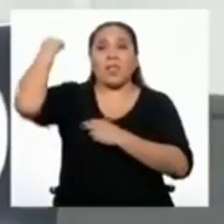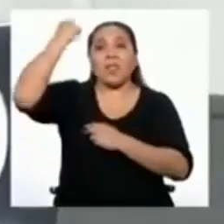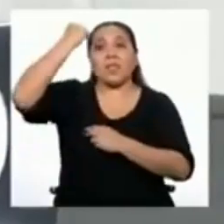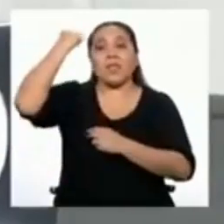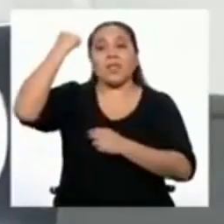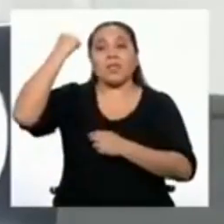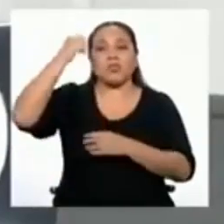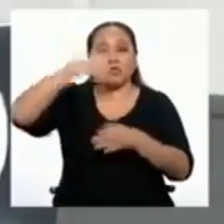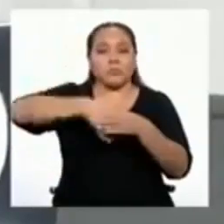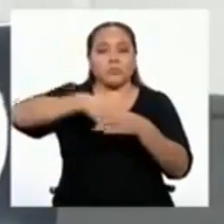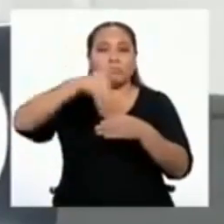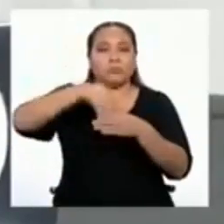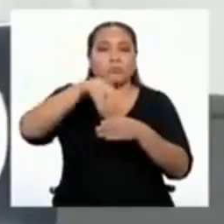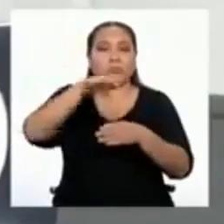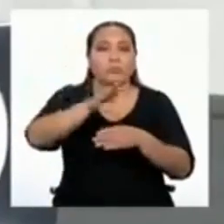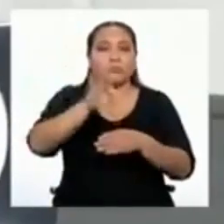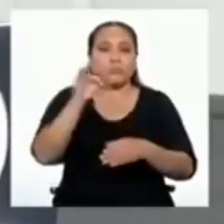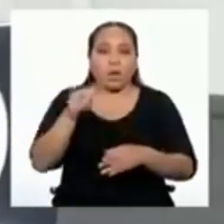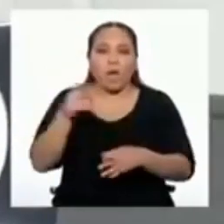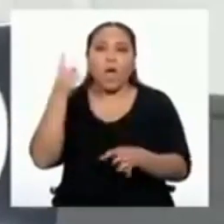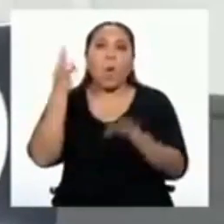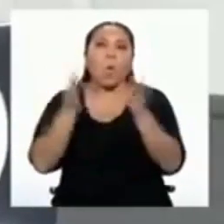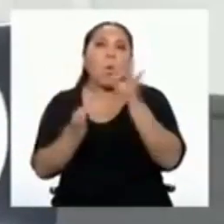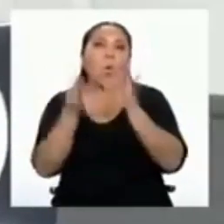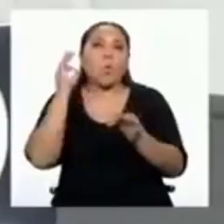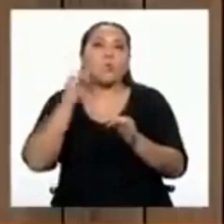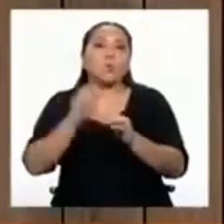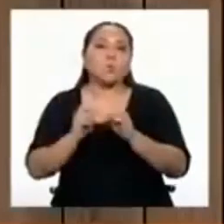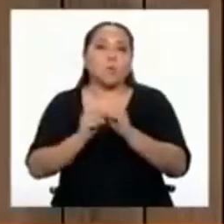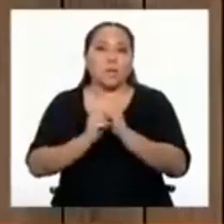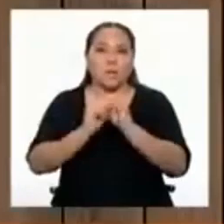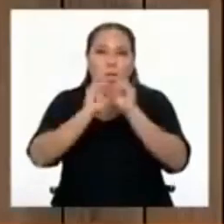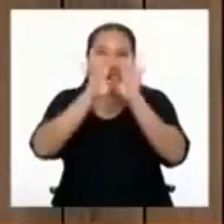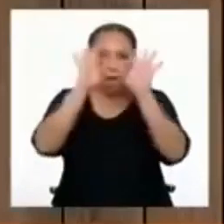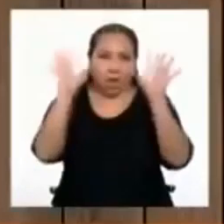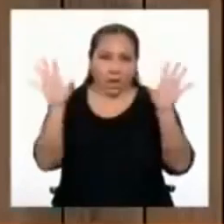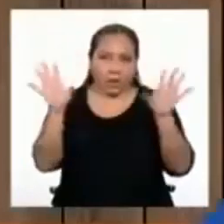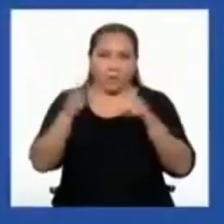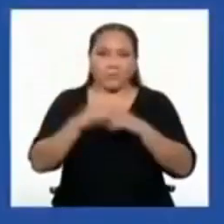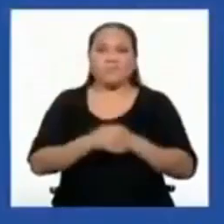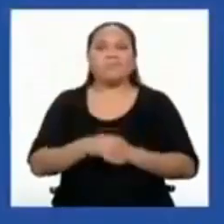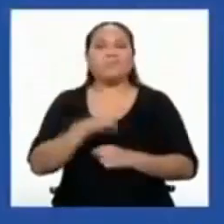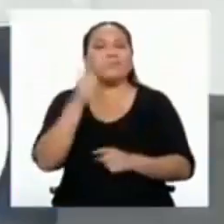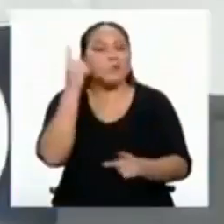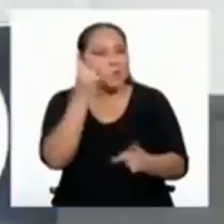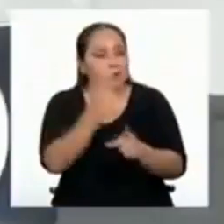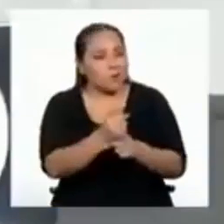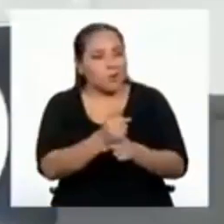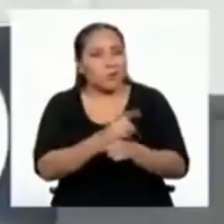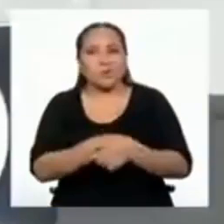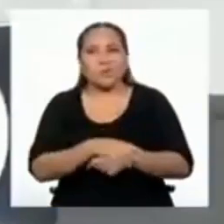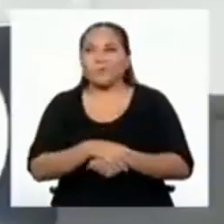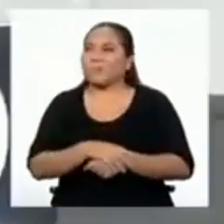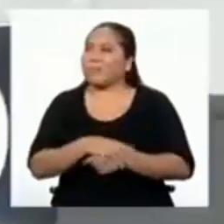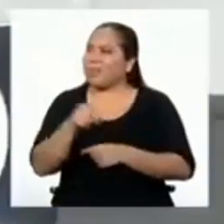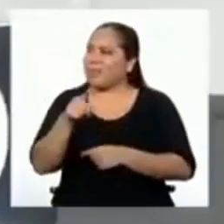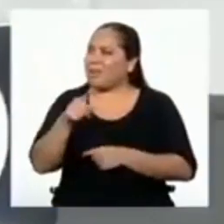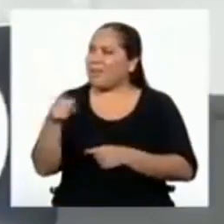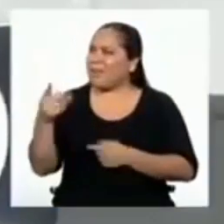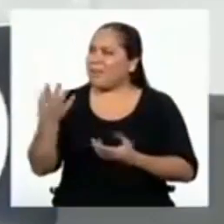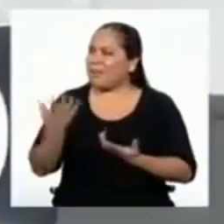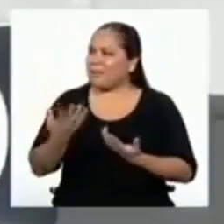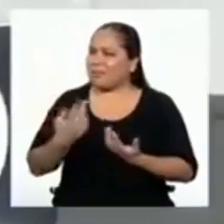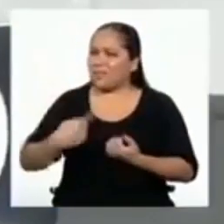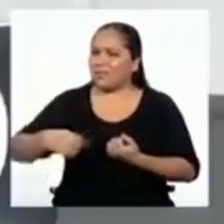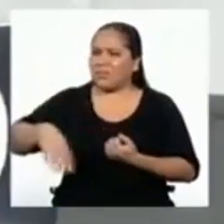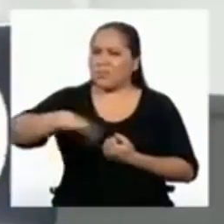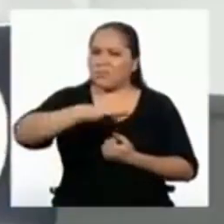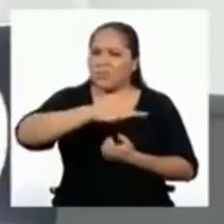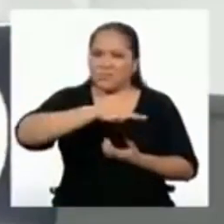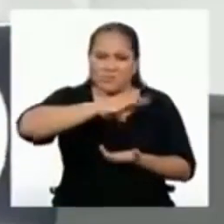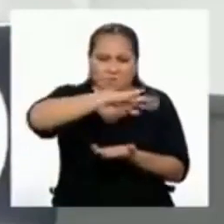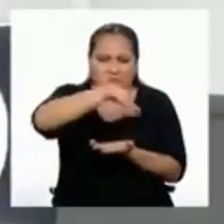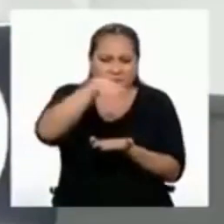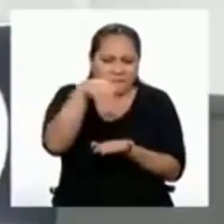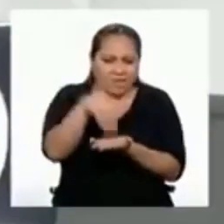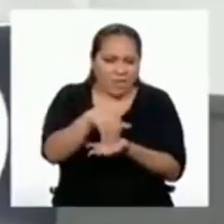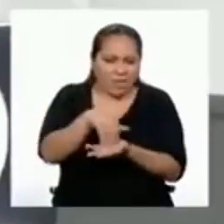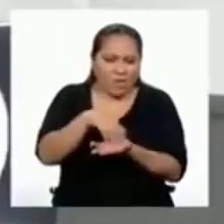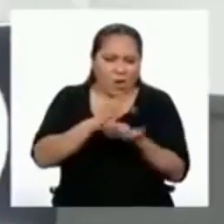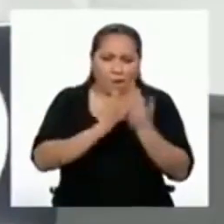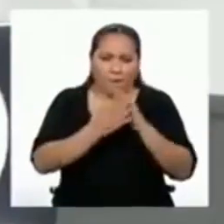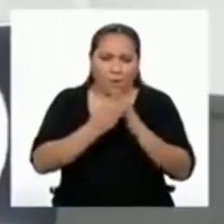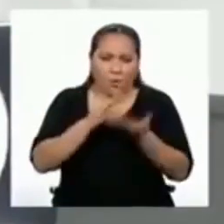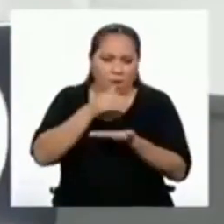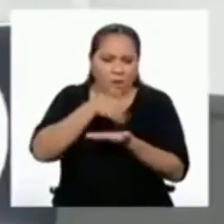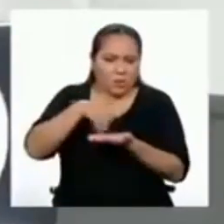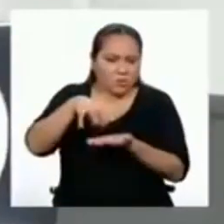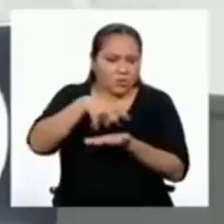votar se dé en condiciones justas y transparentes. Exactamente. De verdad, es como si nosotros fuéramos el centro de todo.